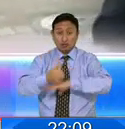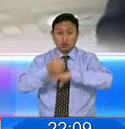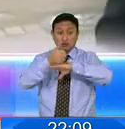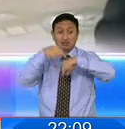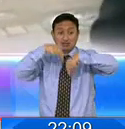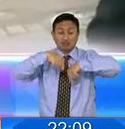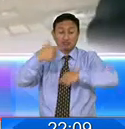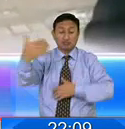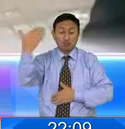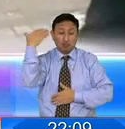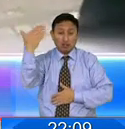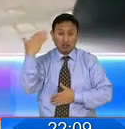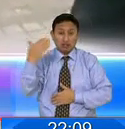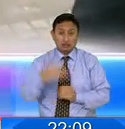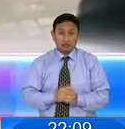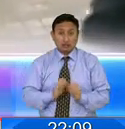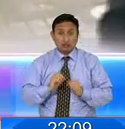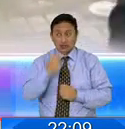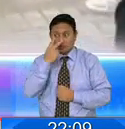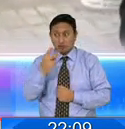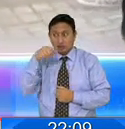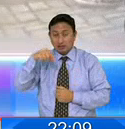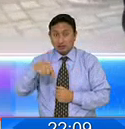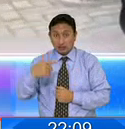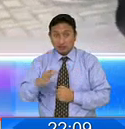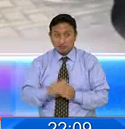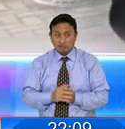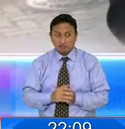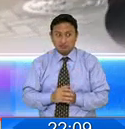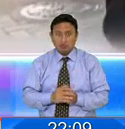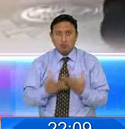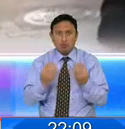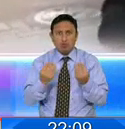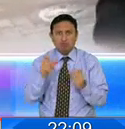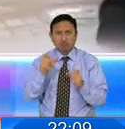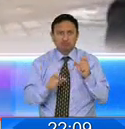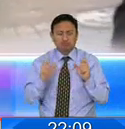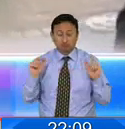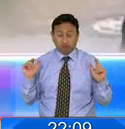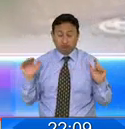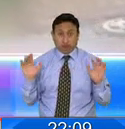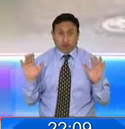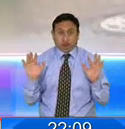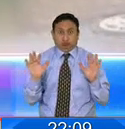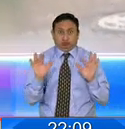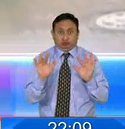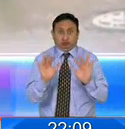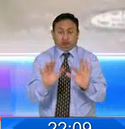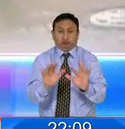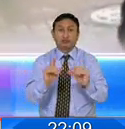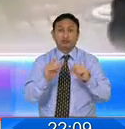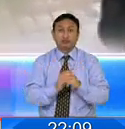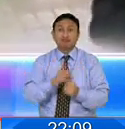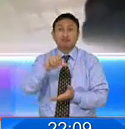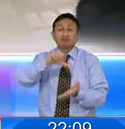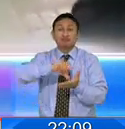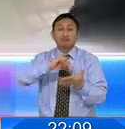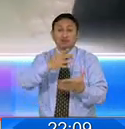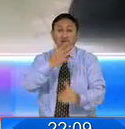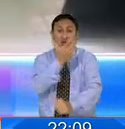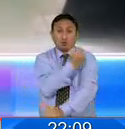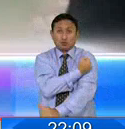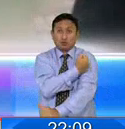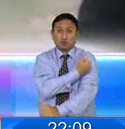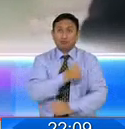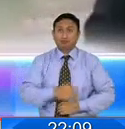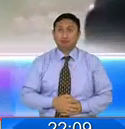para los alcaldes, que vieron cómo fue la afluencia masiva de personas que se dieron cita a los centros de